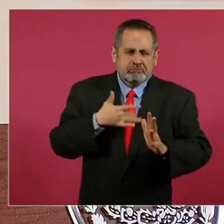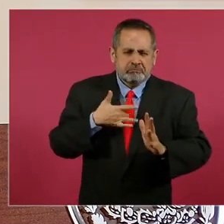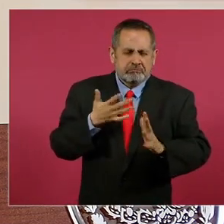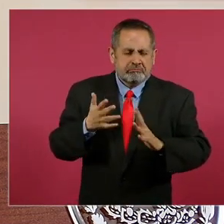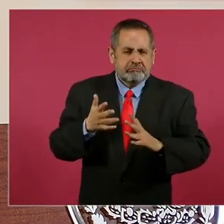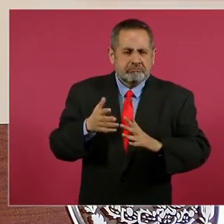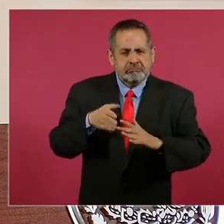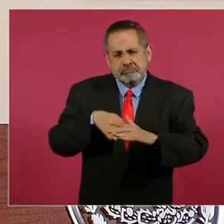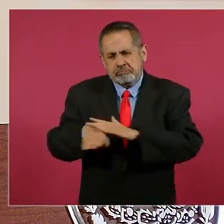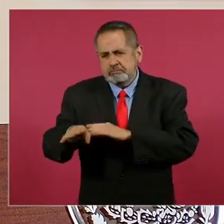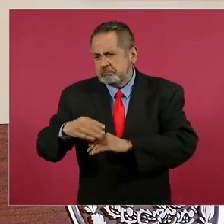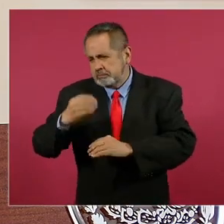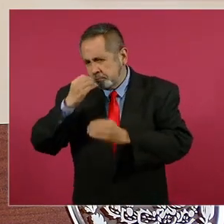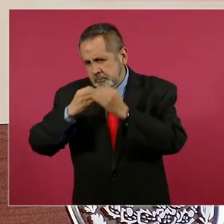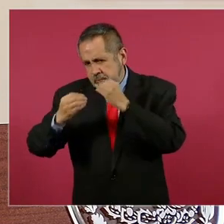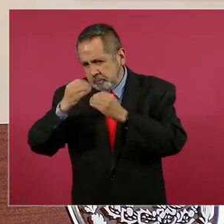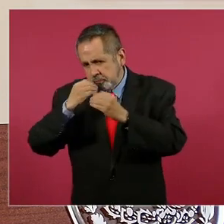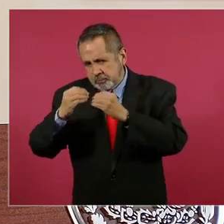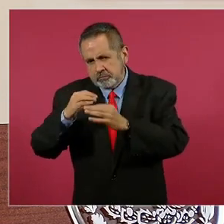ya de